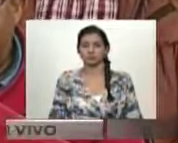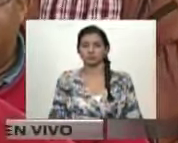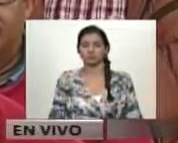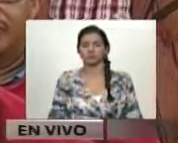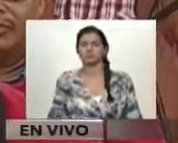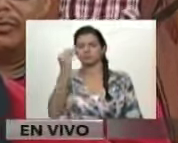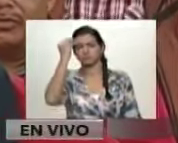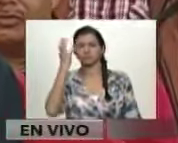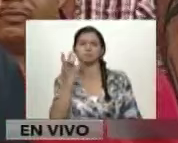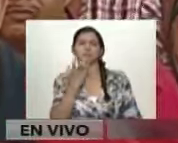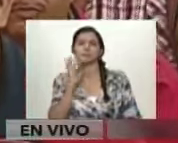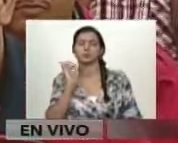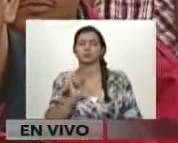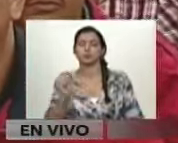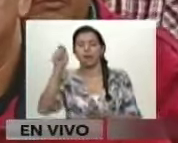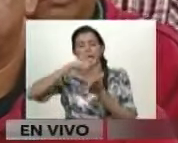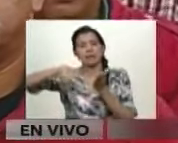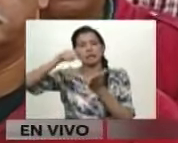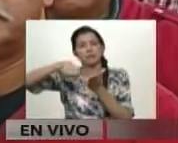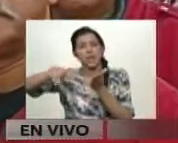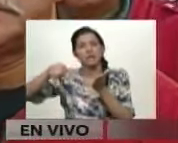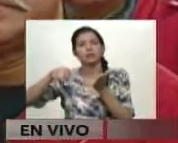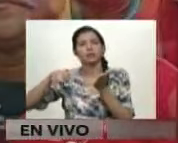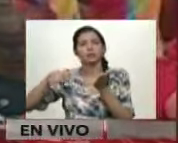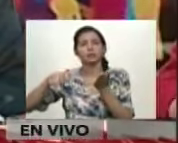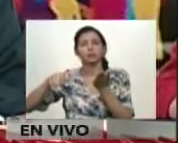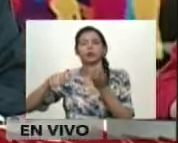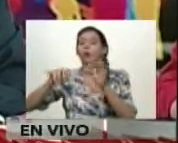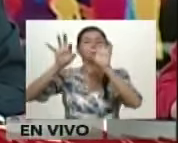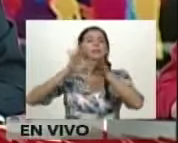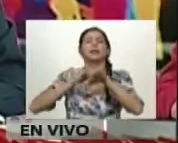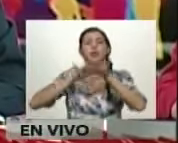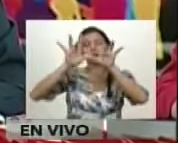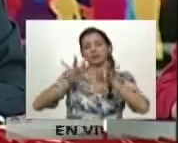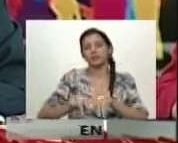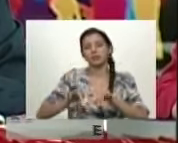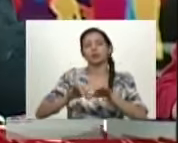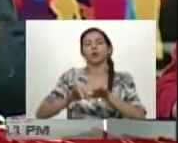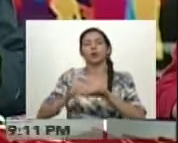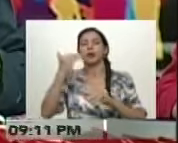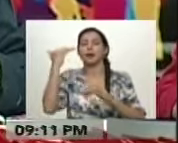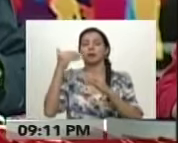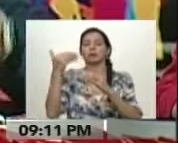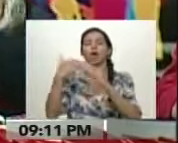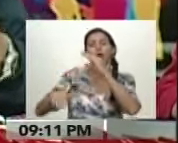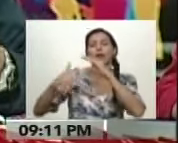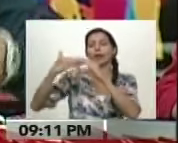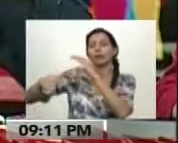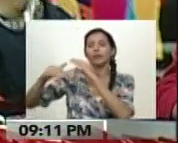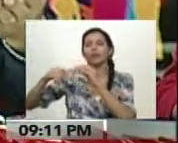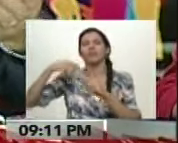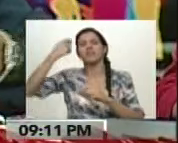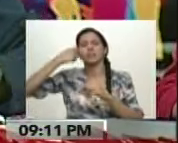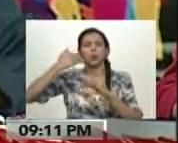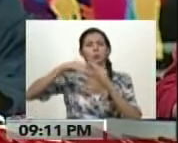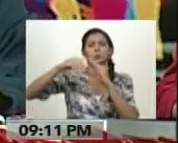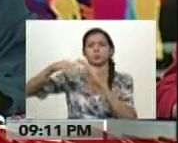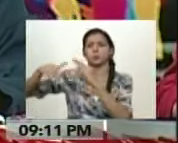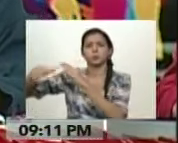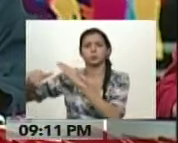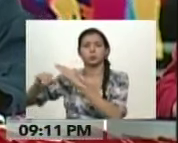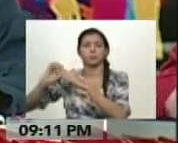Imagínense ustedes escribiendo correos electrónicos, mandando videos a miles y a millones en el